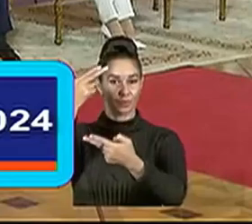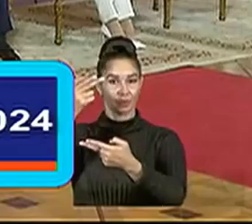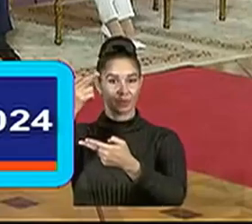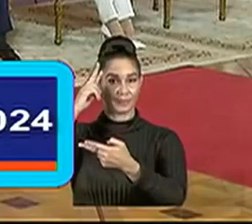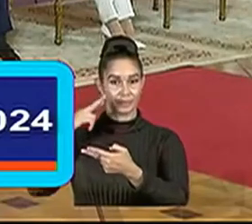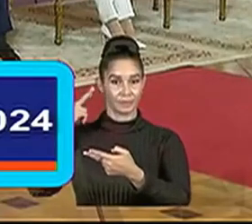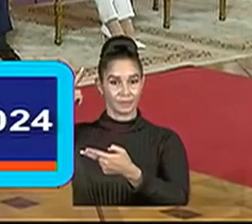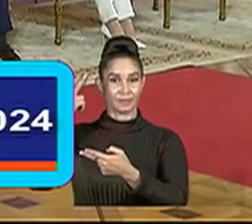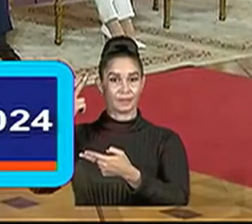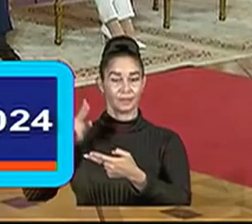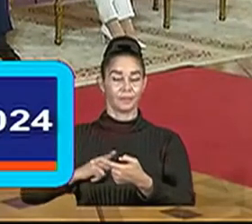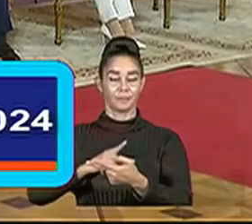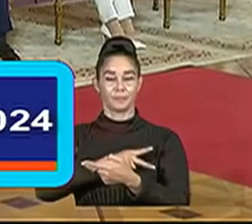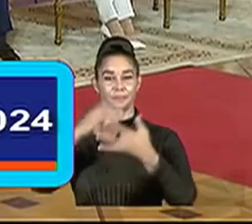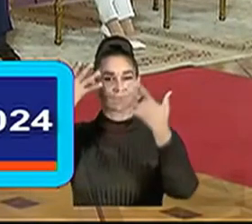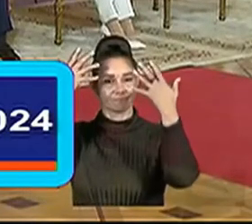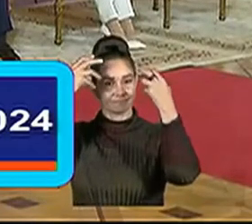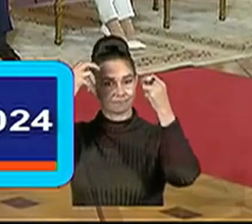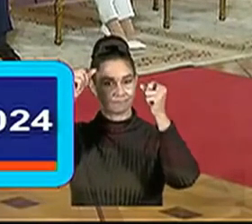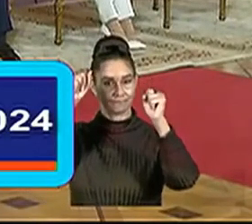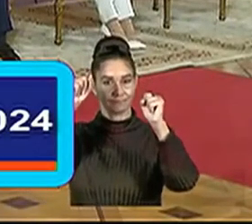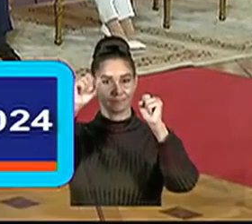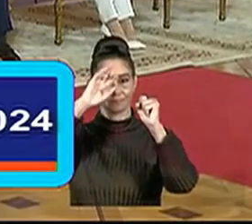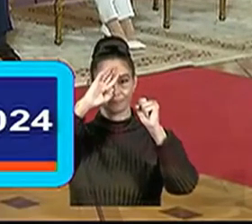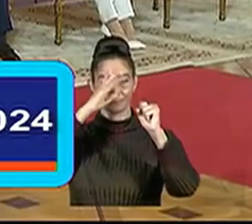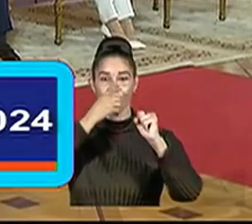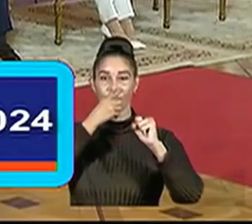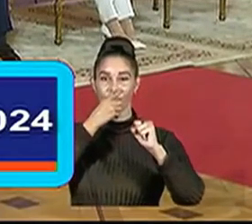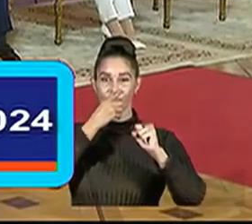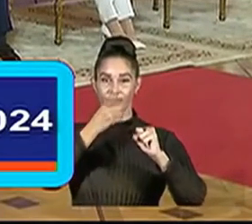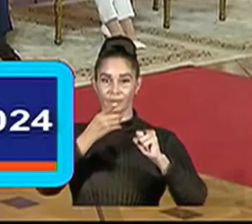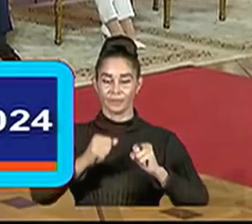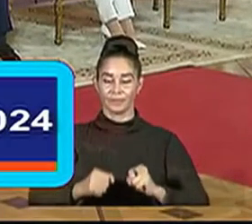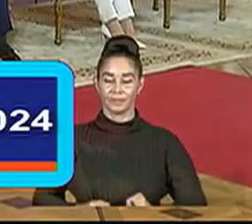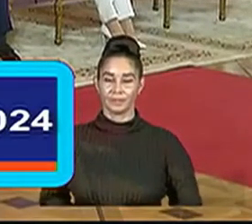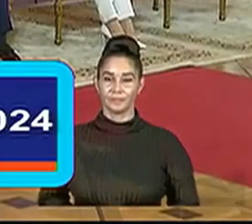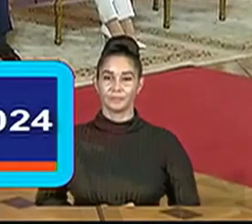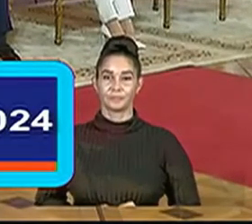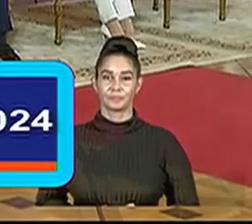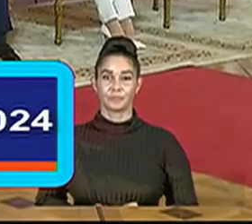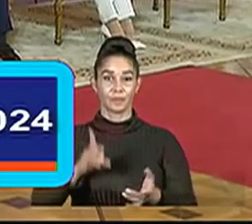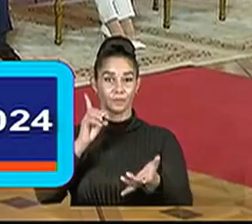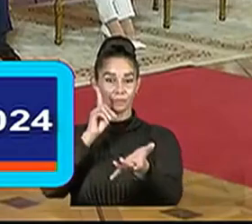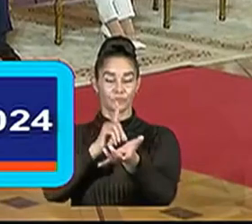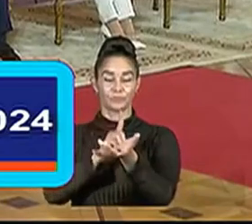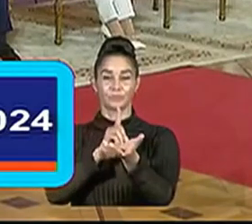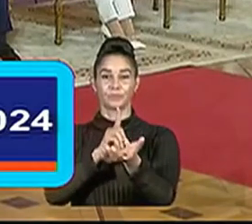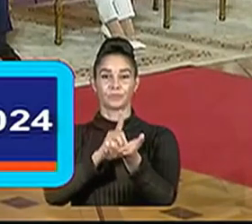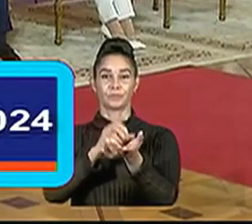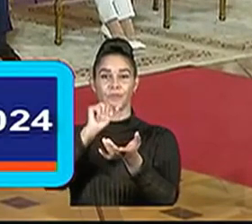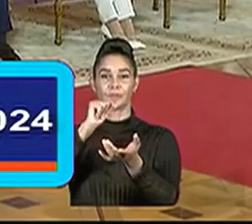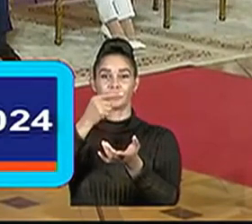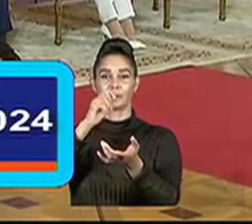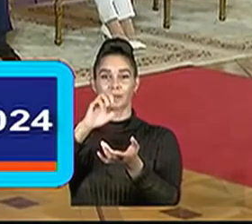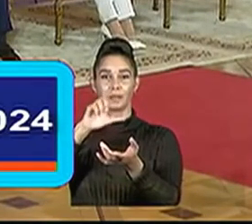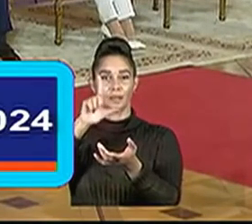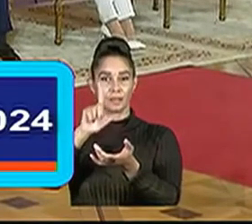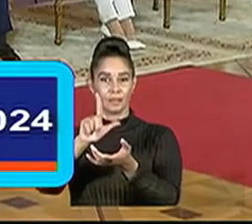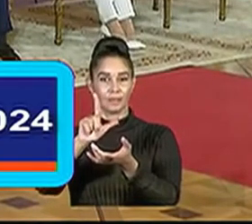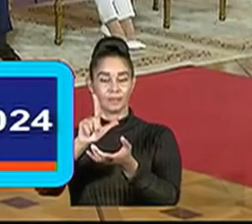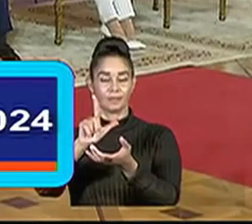Raquel Peña, vicepresidente de la República, doctor Ángel